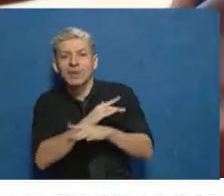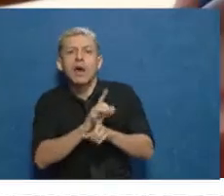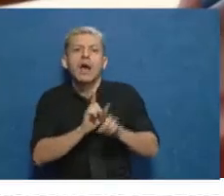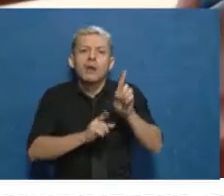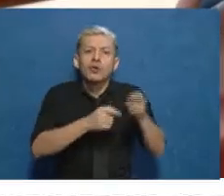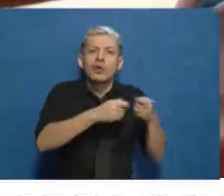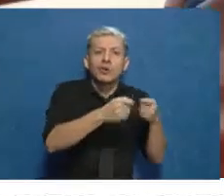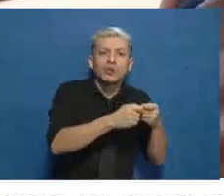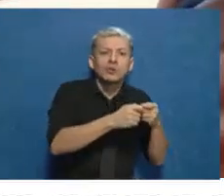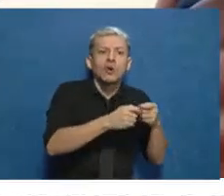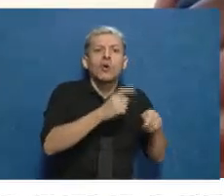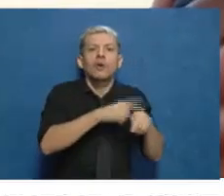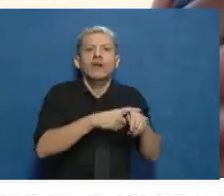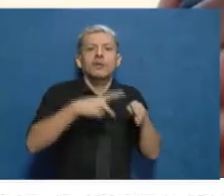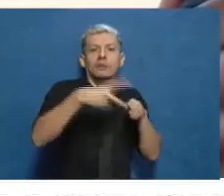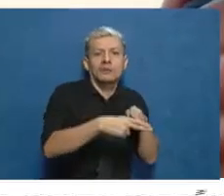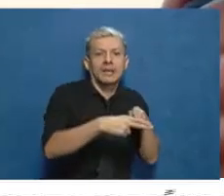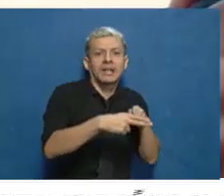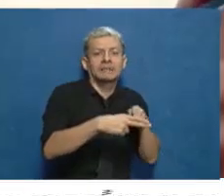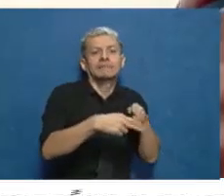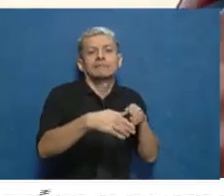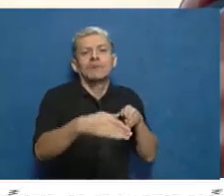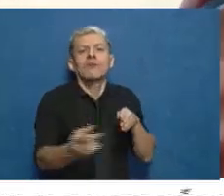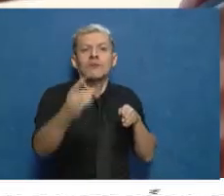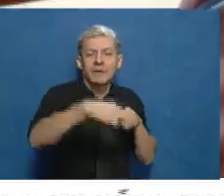hacen un horario cortado. Pero casi ya el